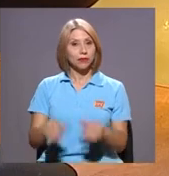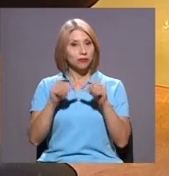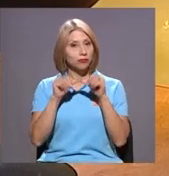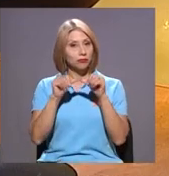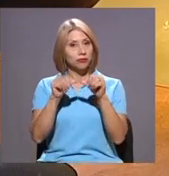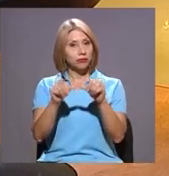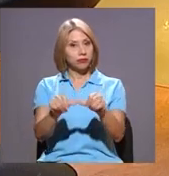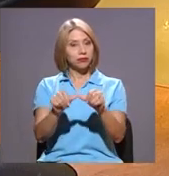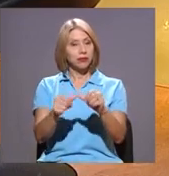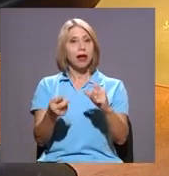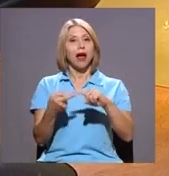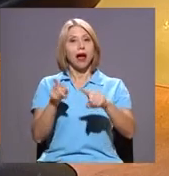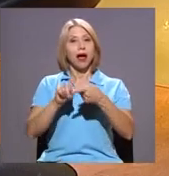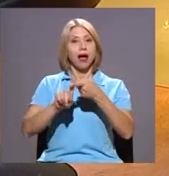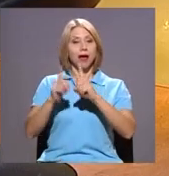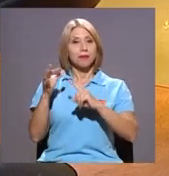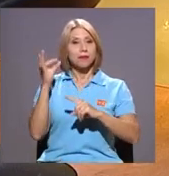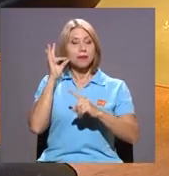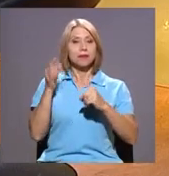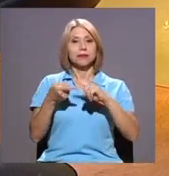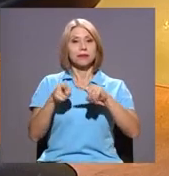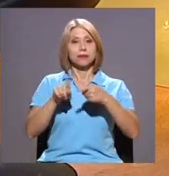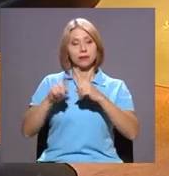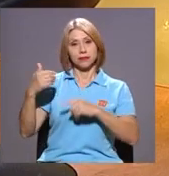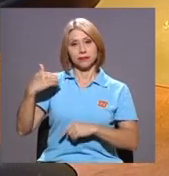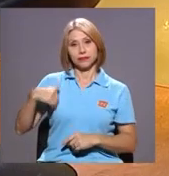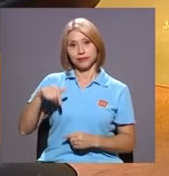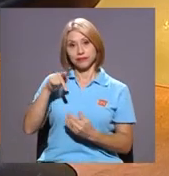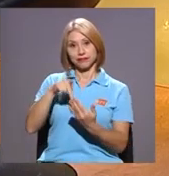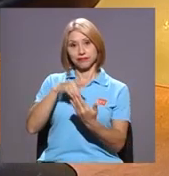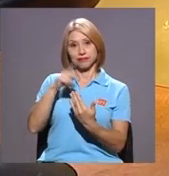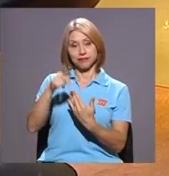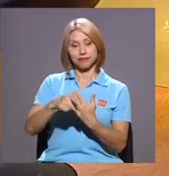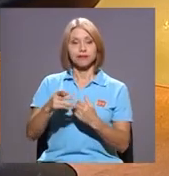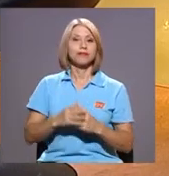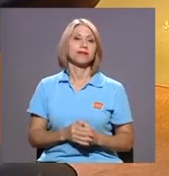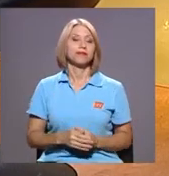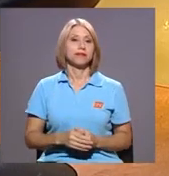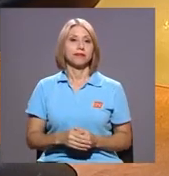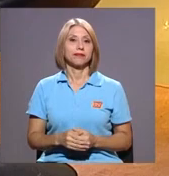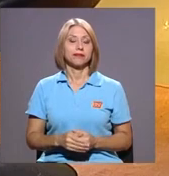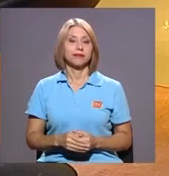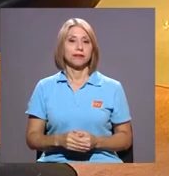Continuamos, amigas y amigos, en este programa y